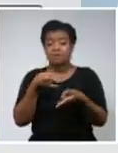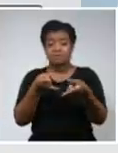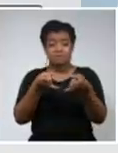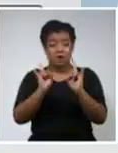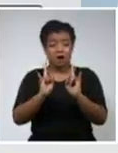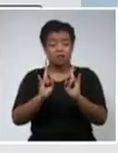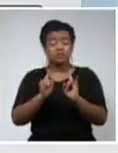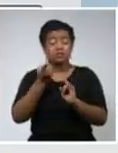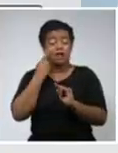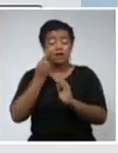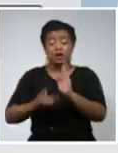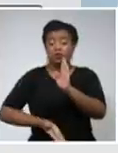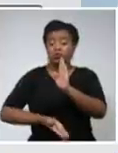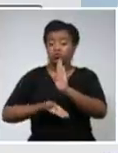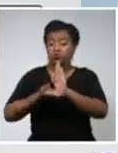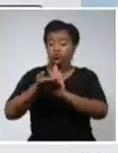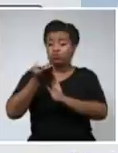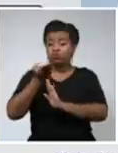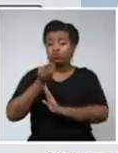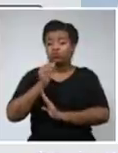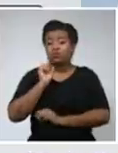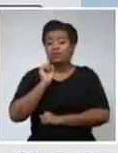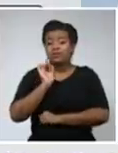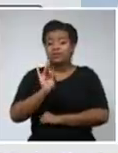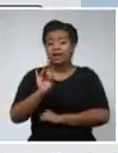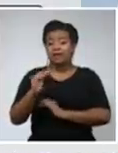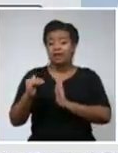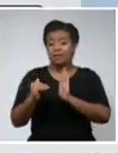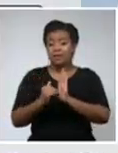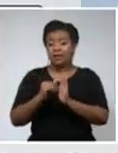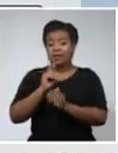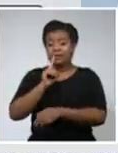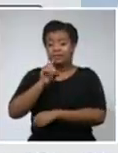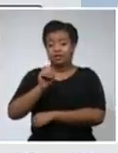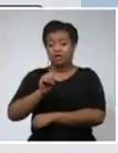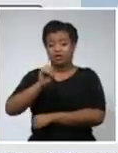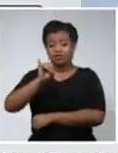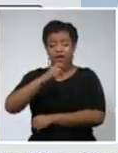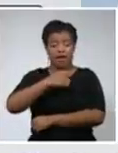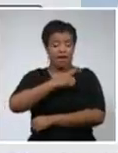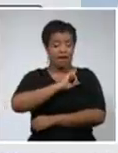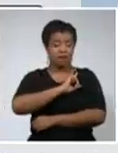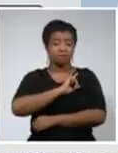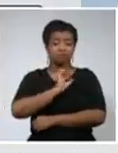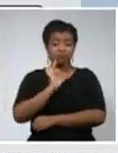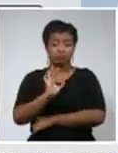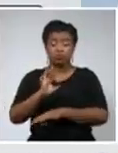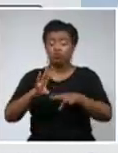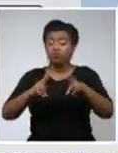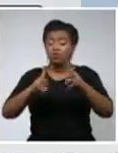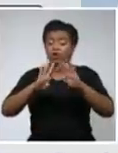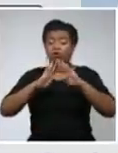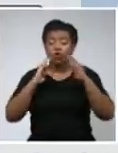elevado, 7.106 en el día de ayer, y ya la cifra total es de